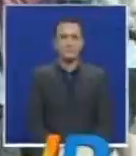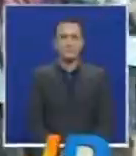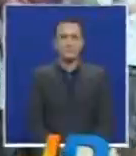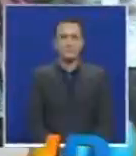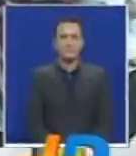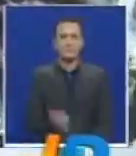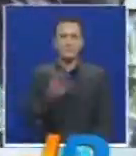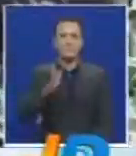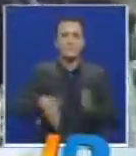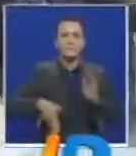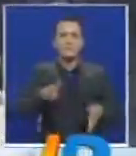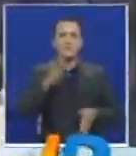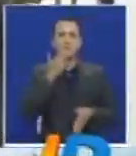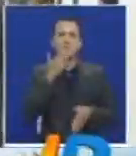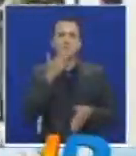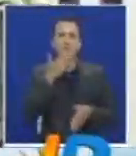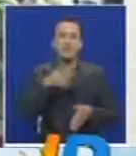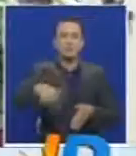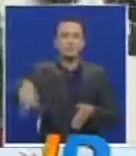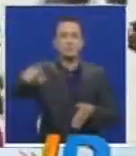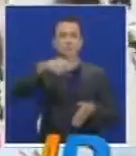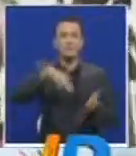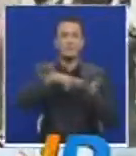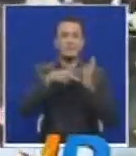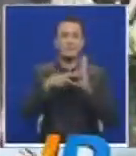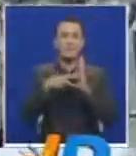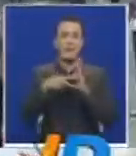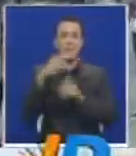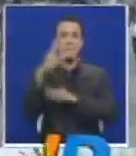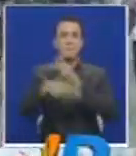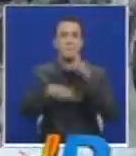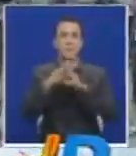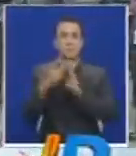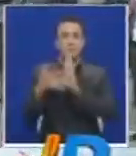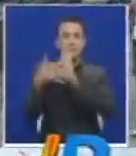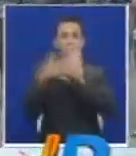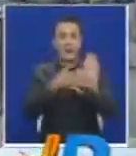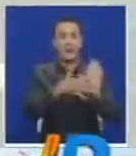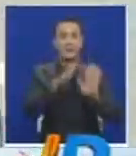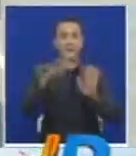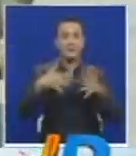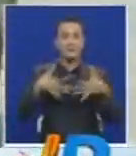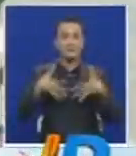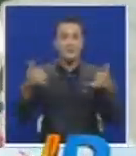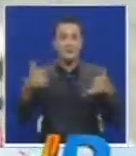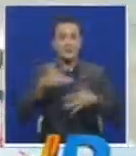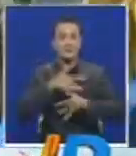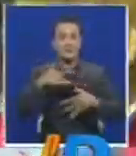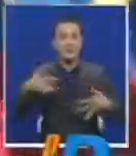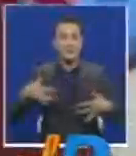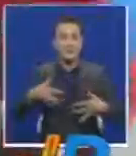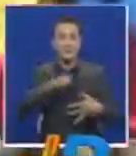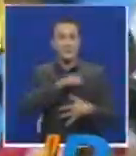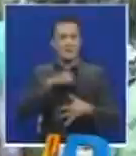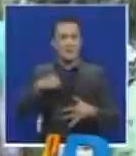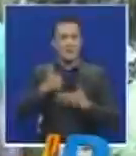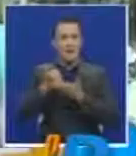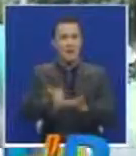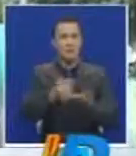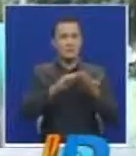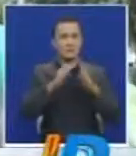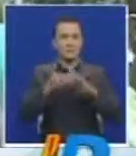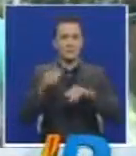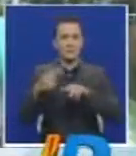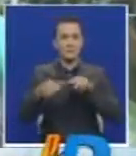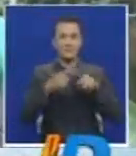La carrera del Color Run ha revolucionado el mundo, el cual celebra la salud, la felicidad, la personalidad y la ayuda a la comunidad. El